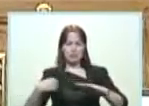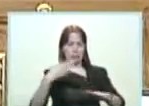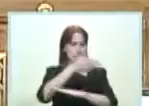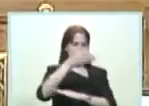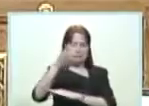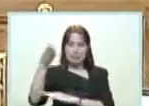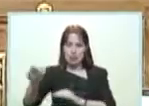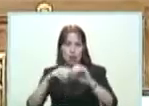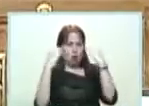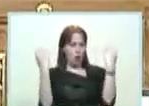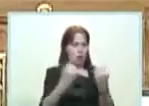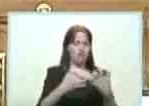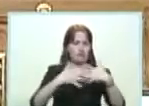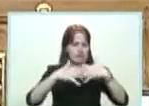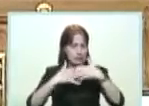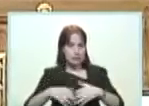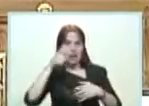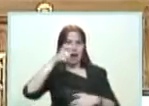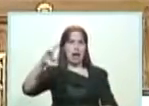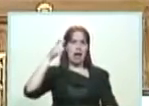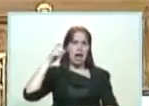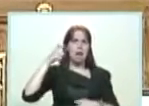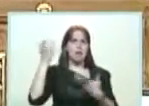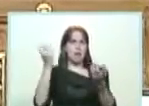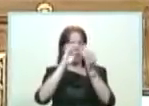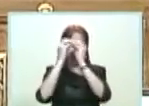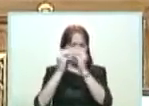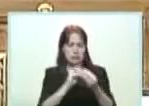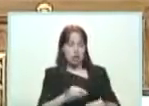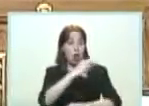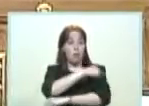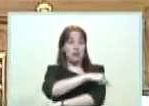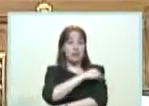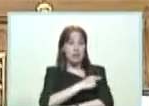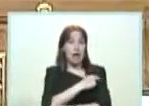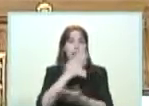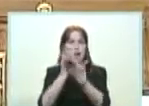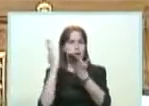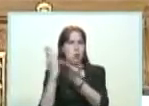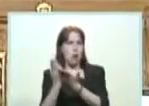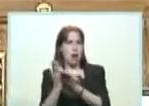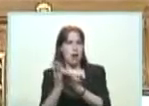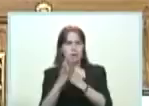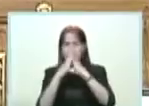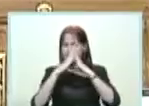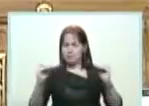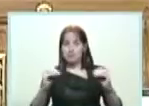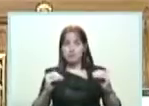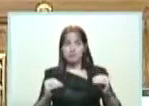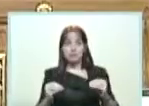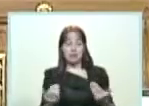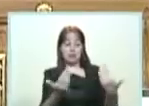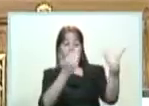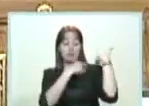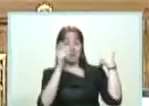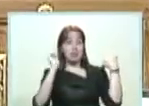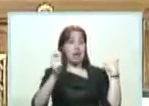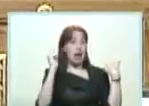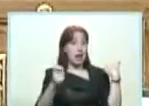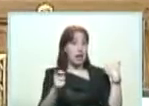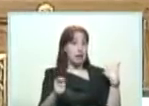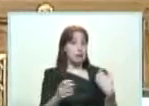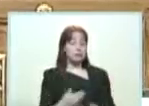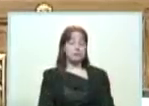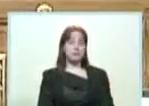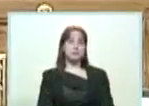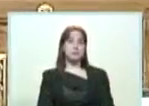oficina, en cada fábrica, en cada campo, en cada hospital, en cada escuela. Esa es una tarea vital, queridas